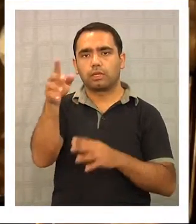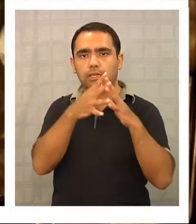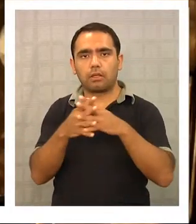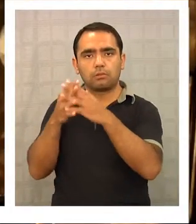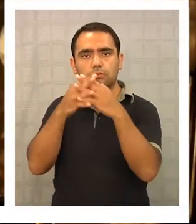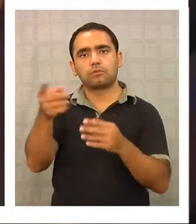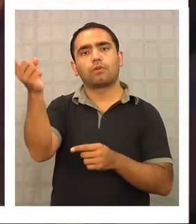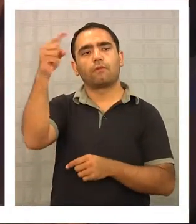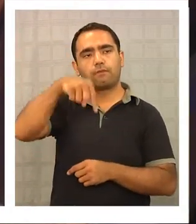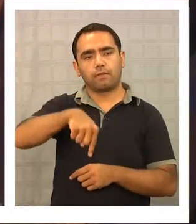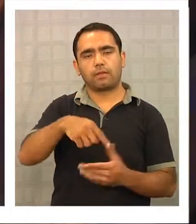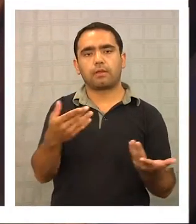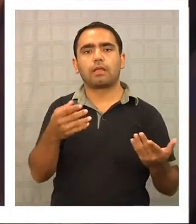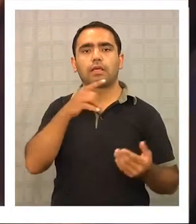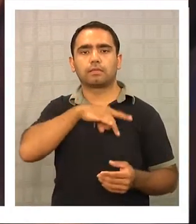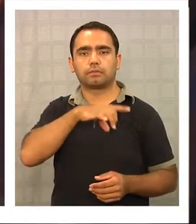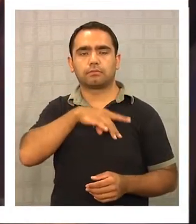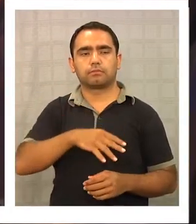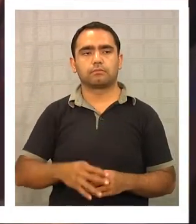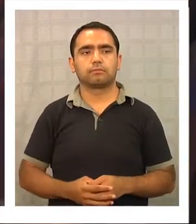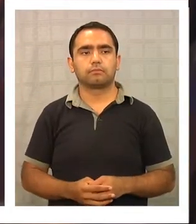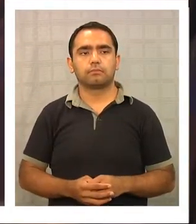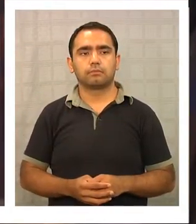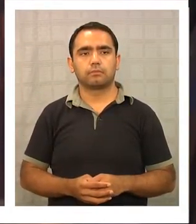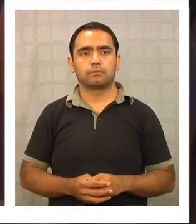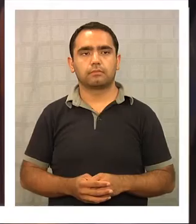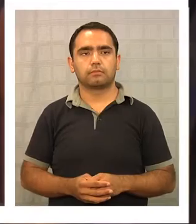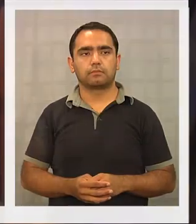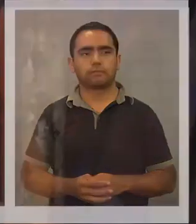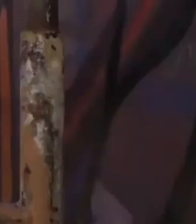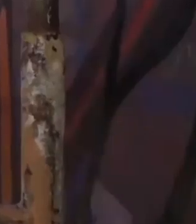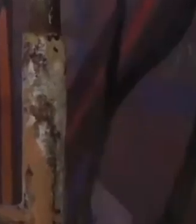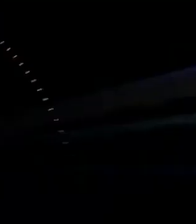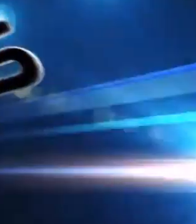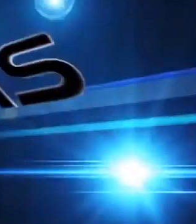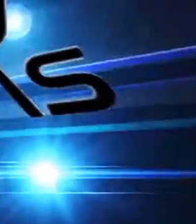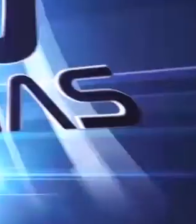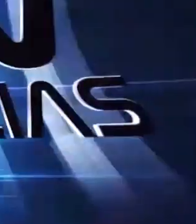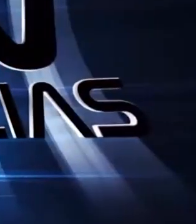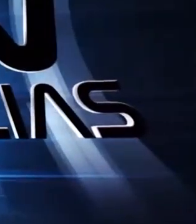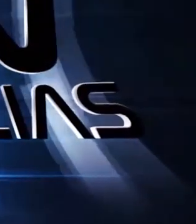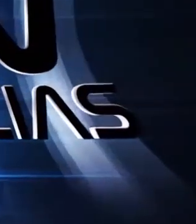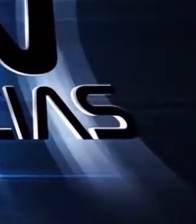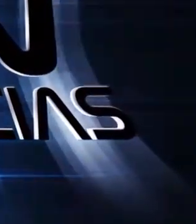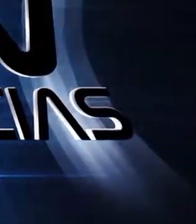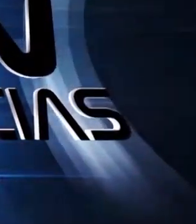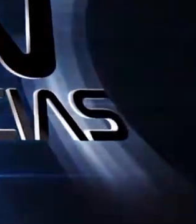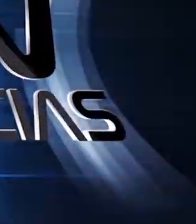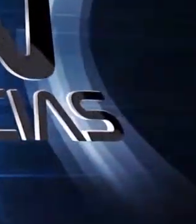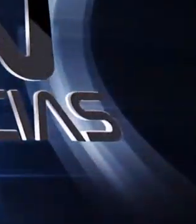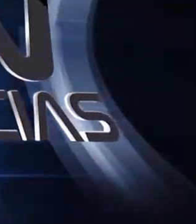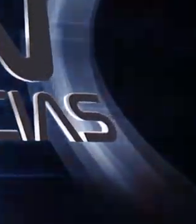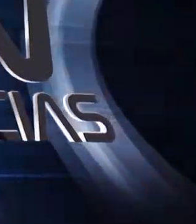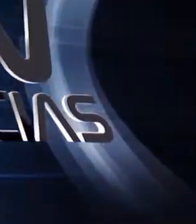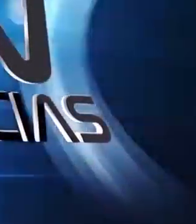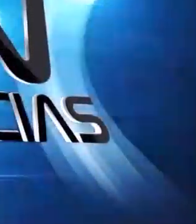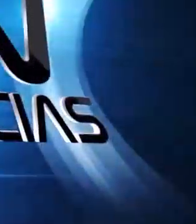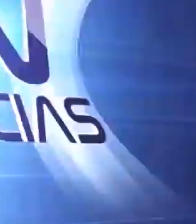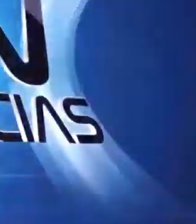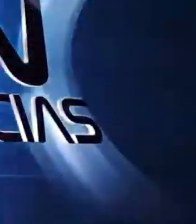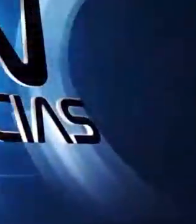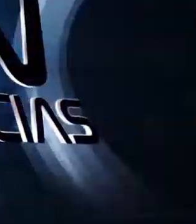hará una entrega pública del mural, para que de esta forma la comunidad iquiqueña pueda disfrutar del talento de Nelson Rivas,